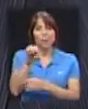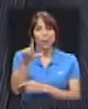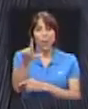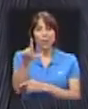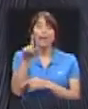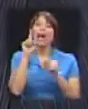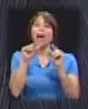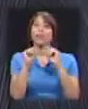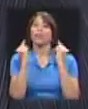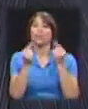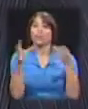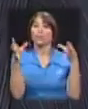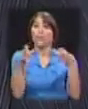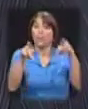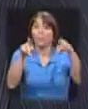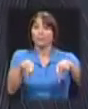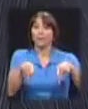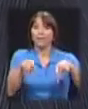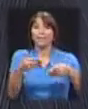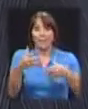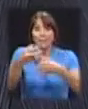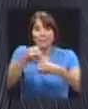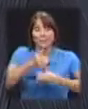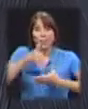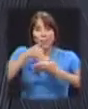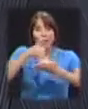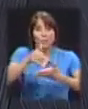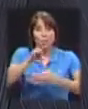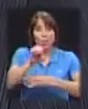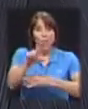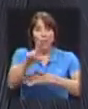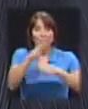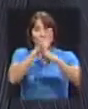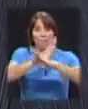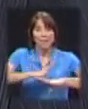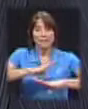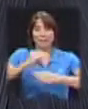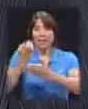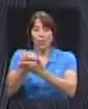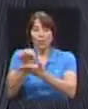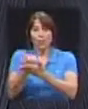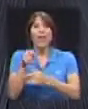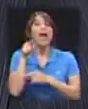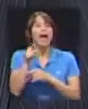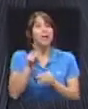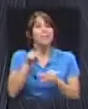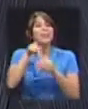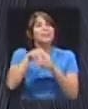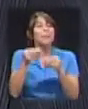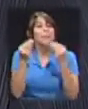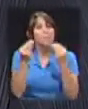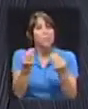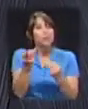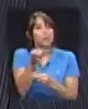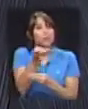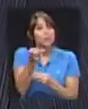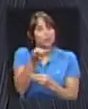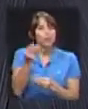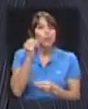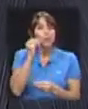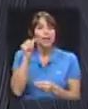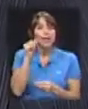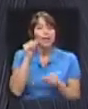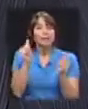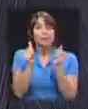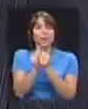Economía que se reunían regularmente y ahí compartían don Oscar Arias y Lawrence Klein. Y entonces él mantuvo una relación y